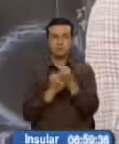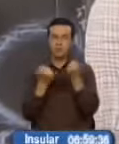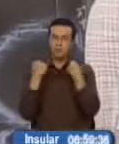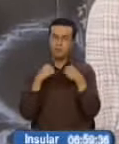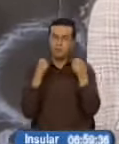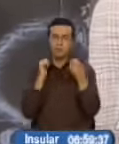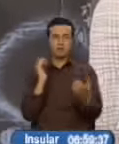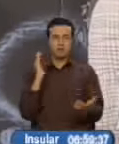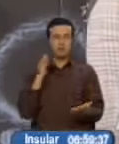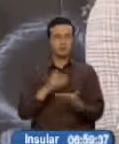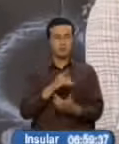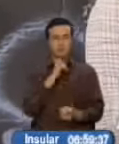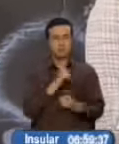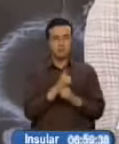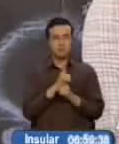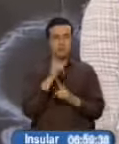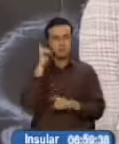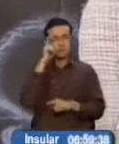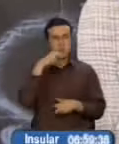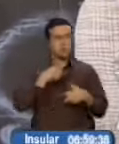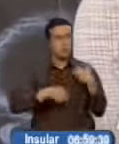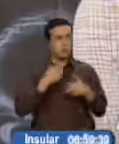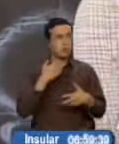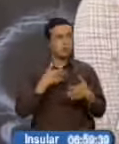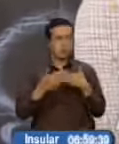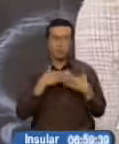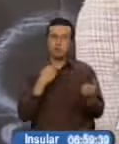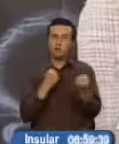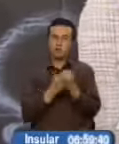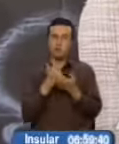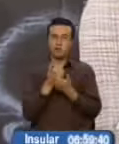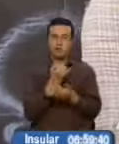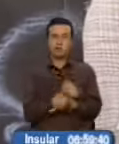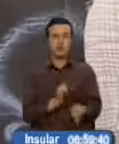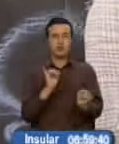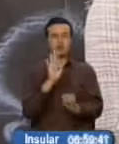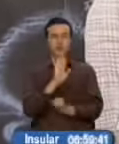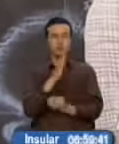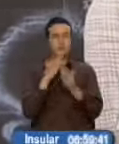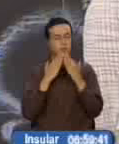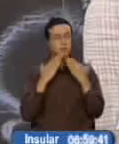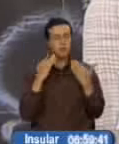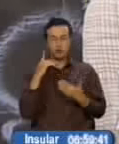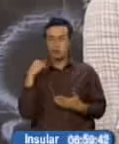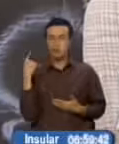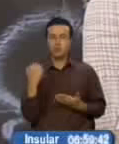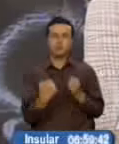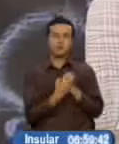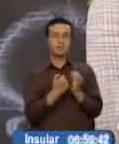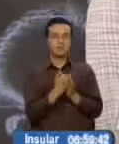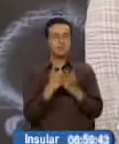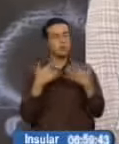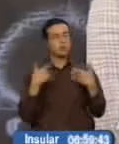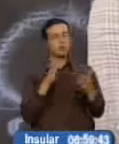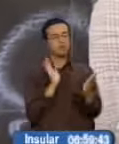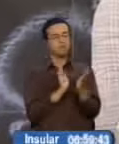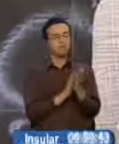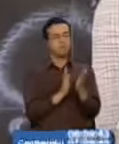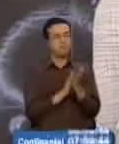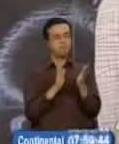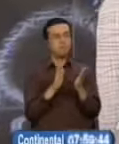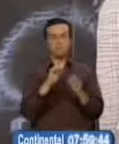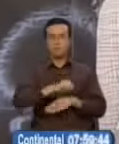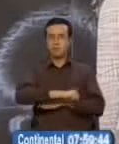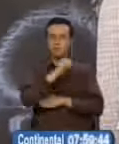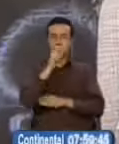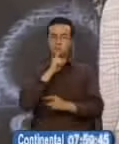esfuerzo también, a pesar de las adversidades, estar aquí, venir a apoyar a Independiente por el gesto noble que ha tenido con nosotros. Es digno admirar y pues que va a ser